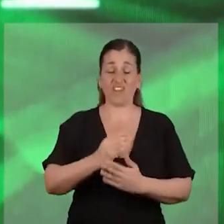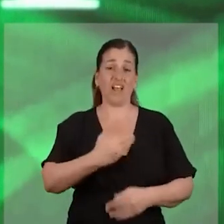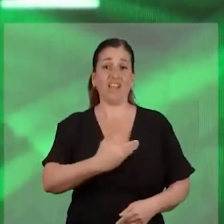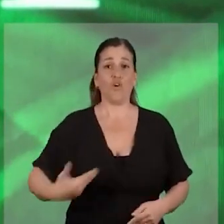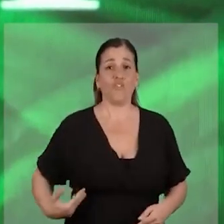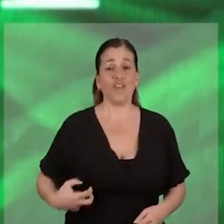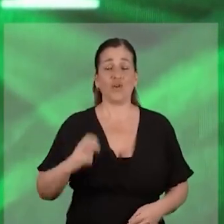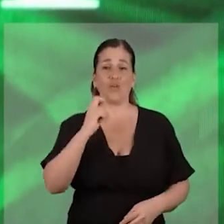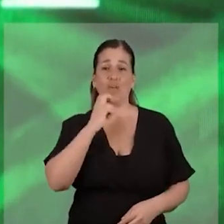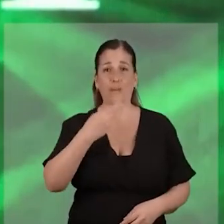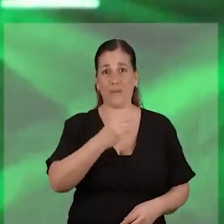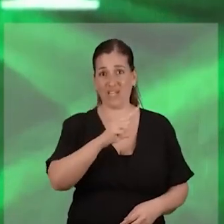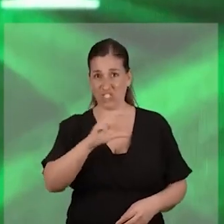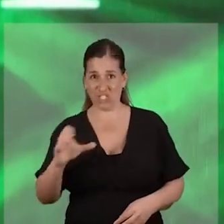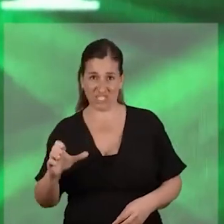Valle.